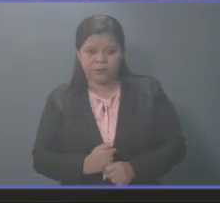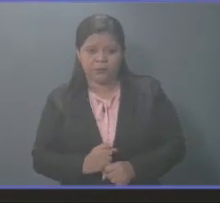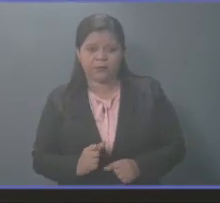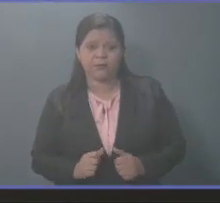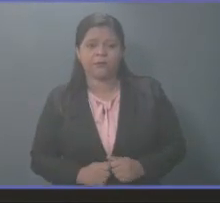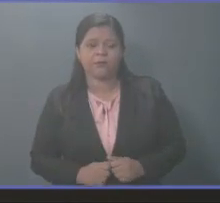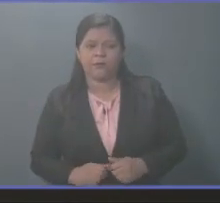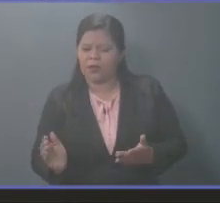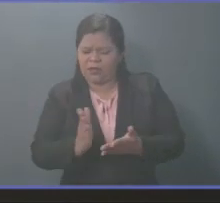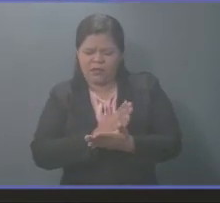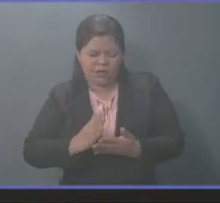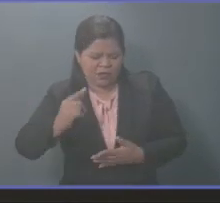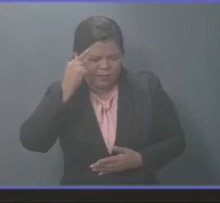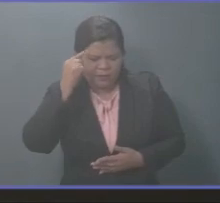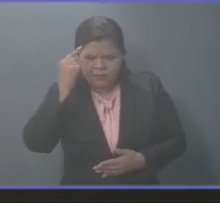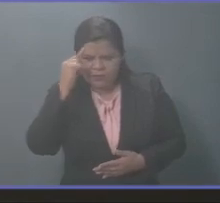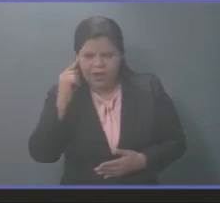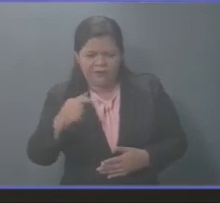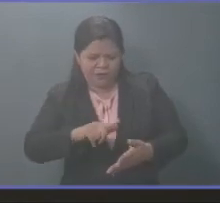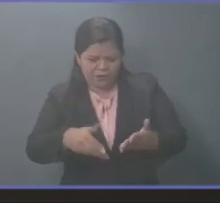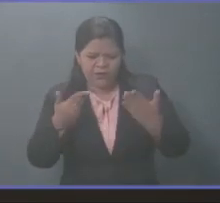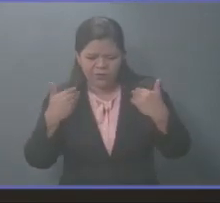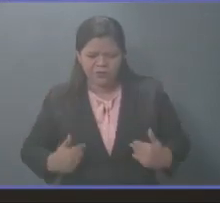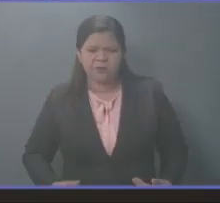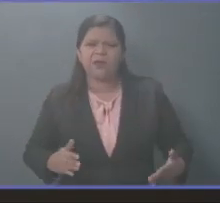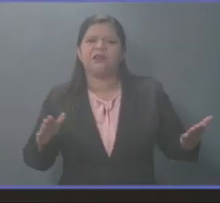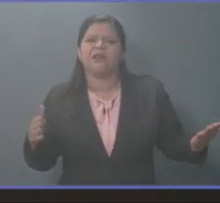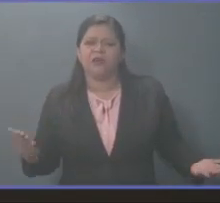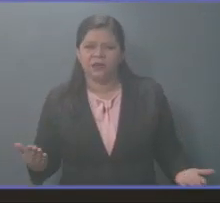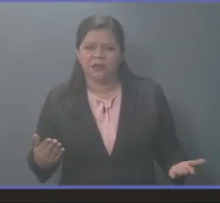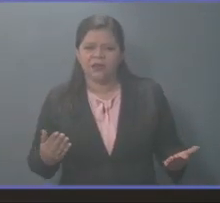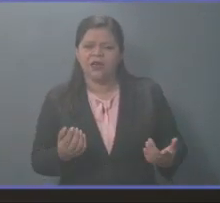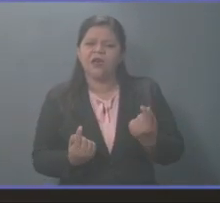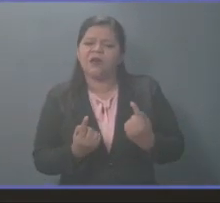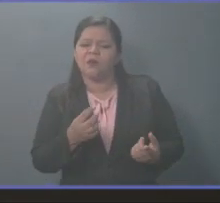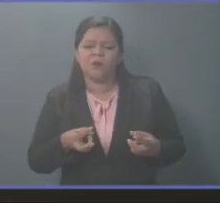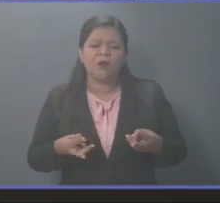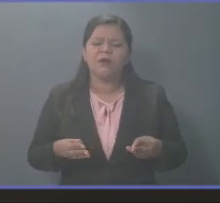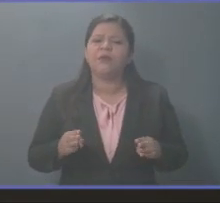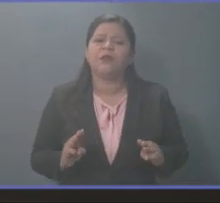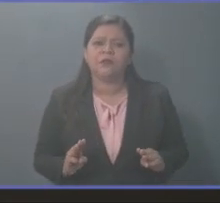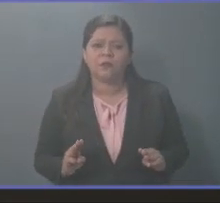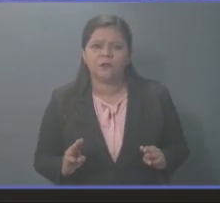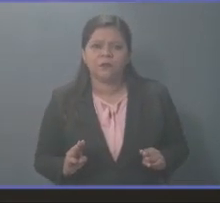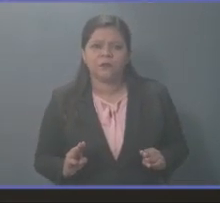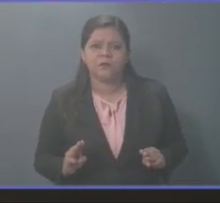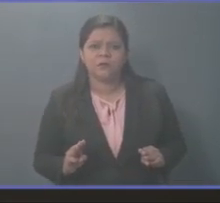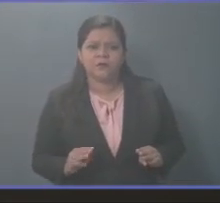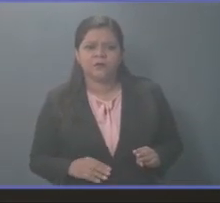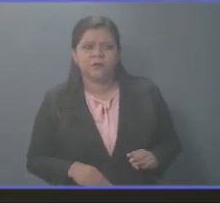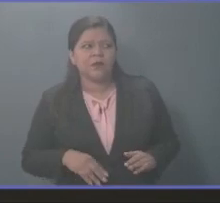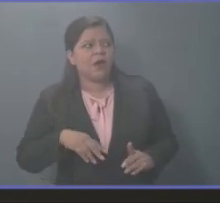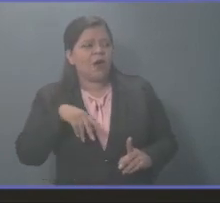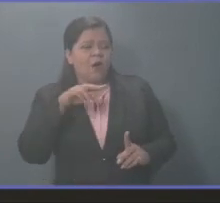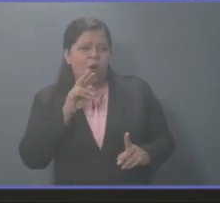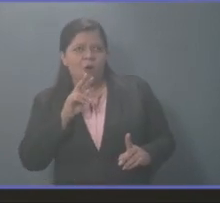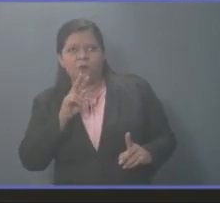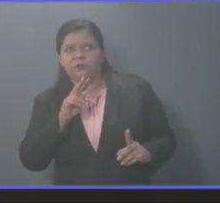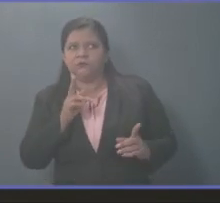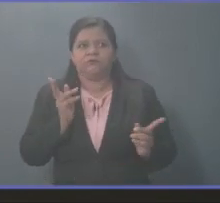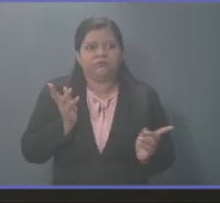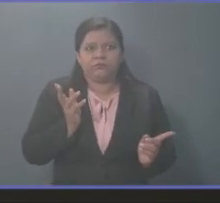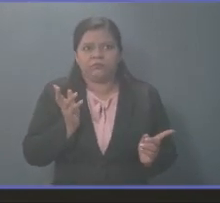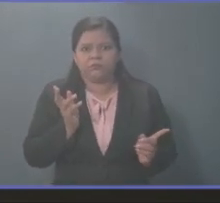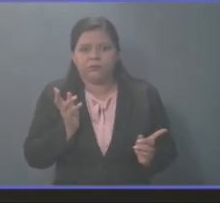Nadie pensaba en los derechos humanos. ¿Cuáles eran los métodos y las características